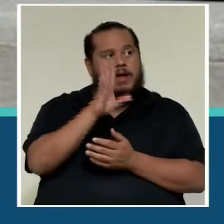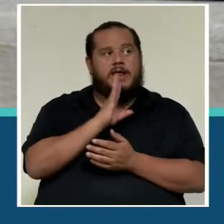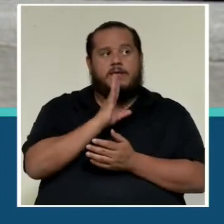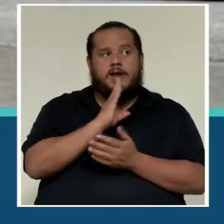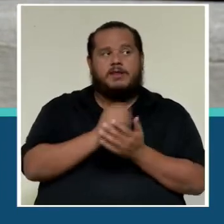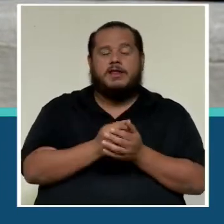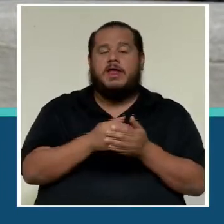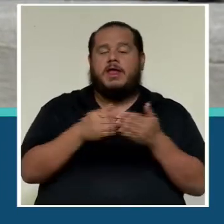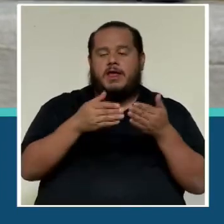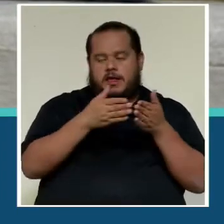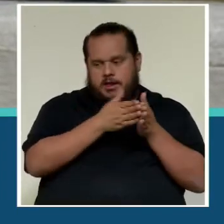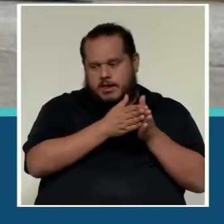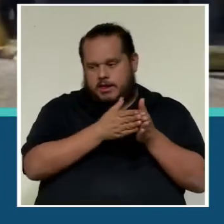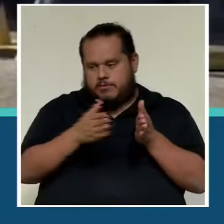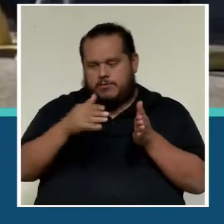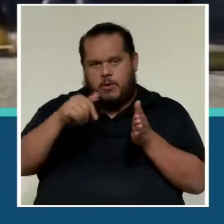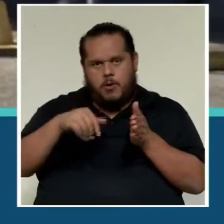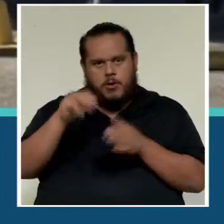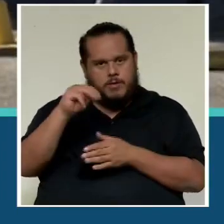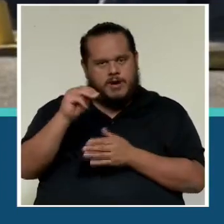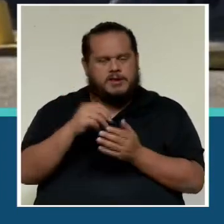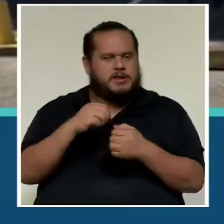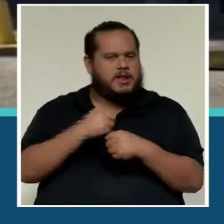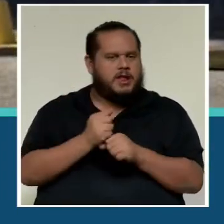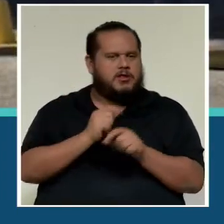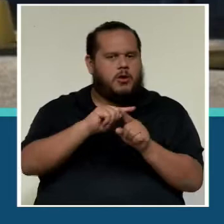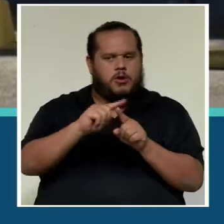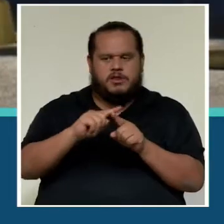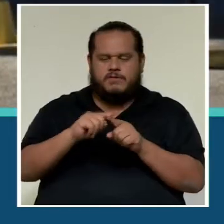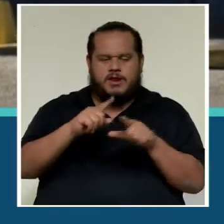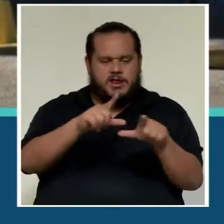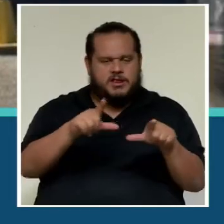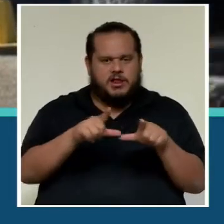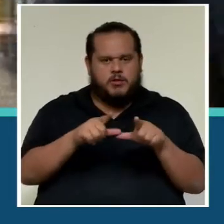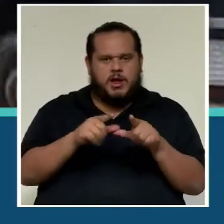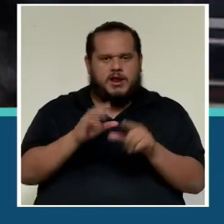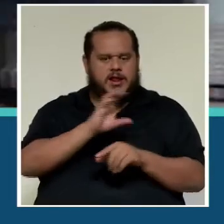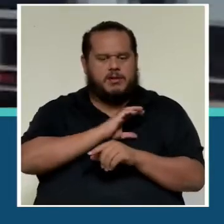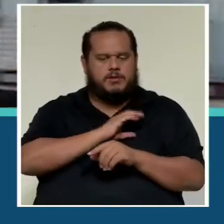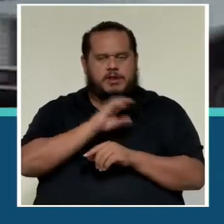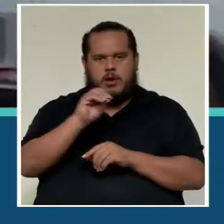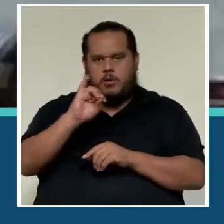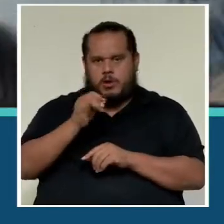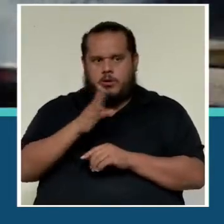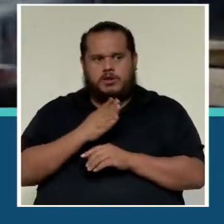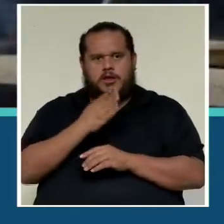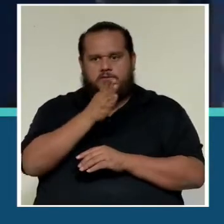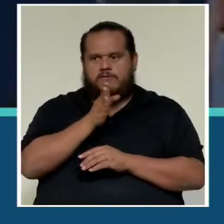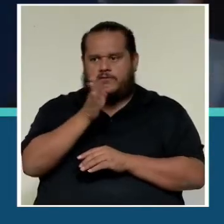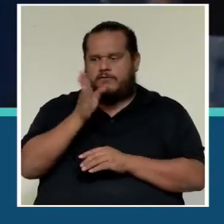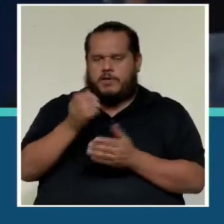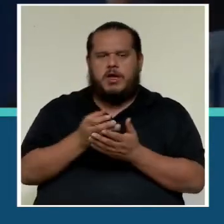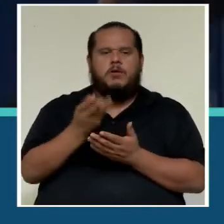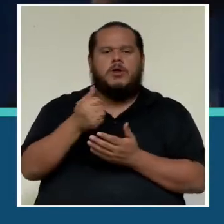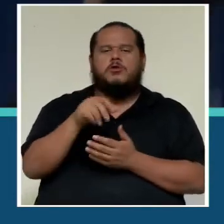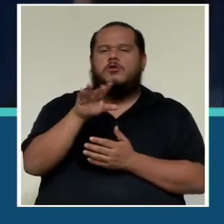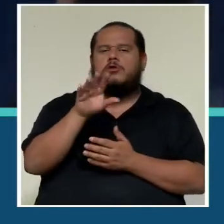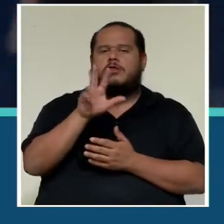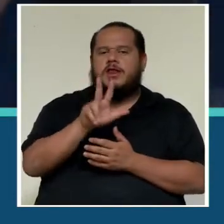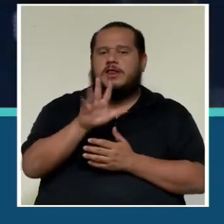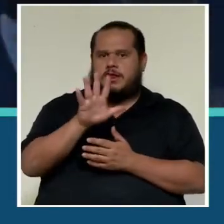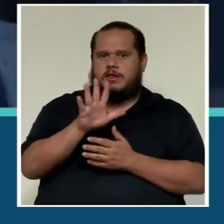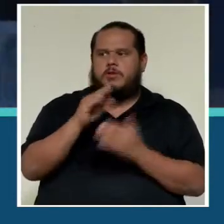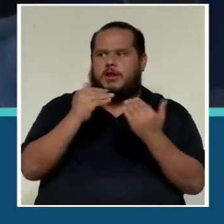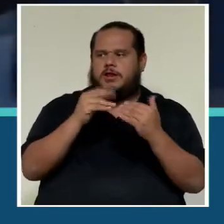que durante este martes se realizó una serie de allanamientos, 28 en total, aquí en el Valle del General. Fueron 35 a